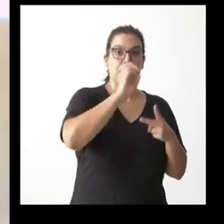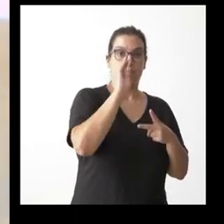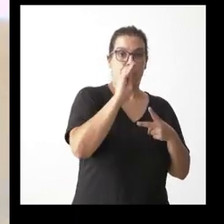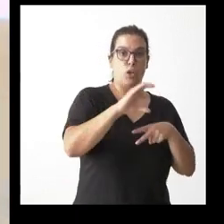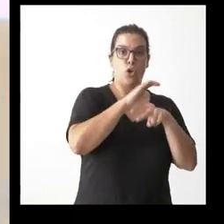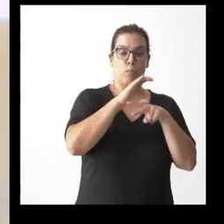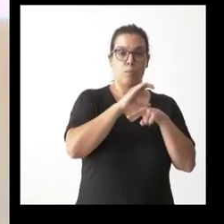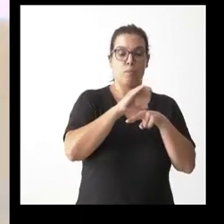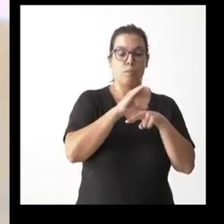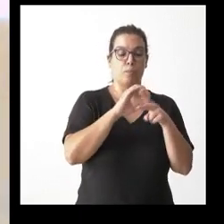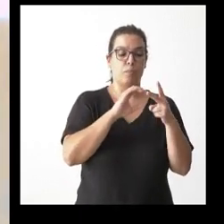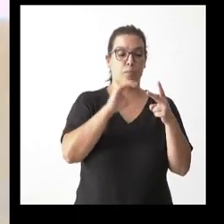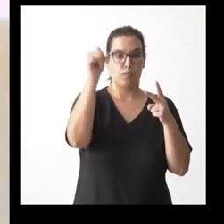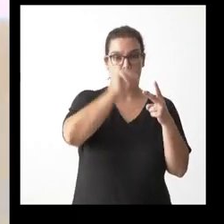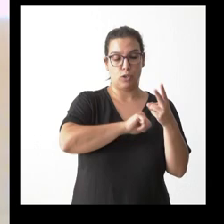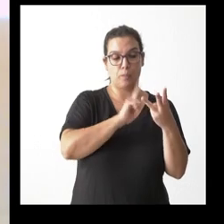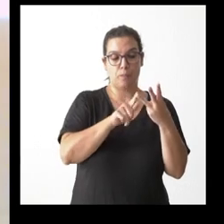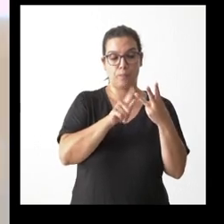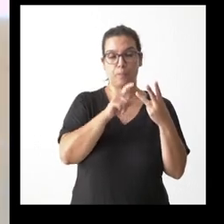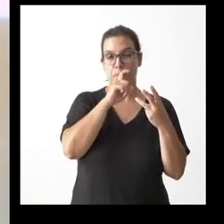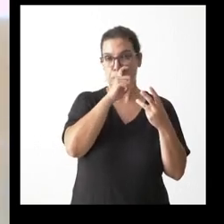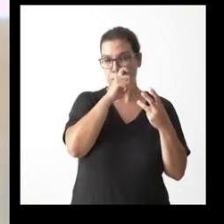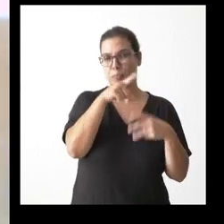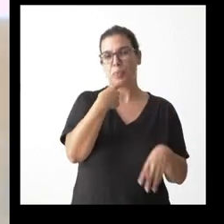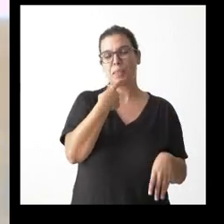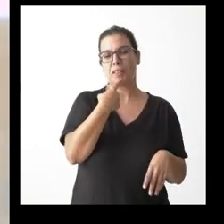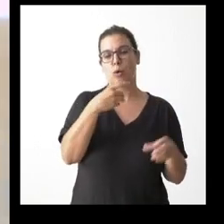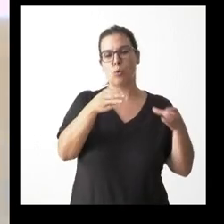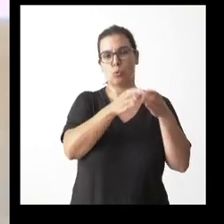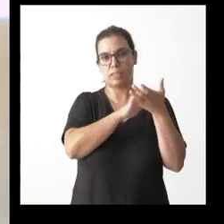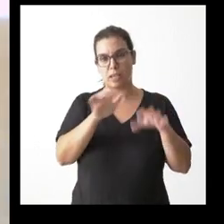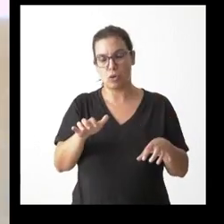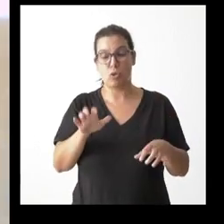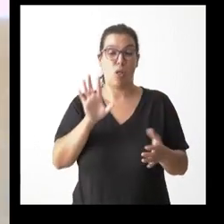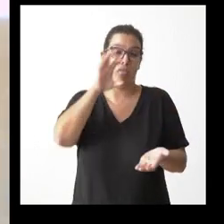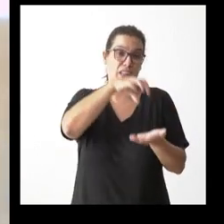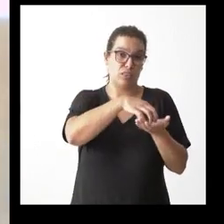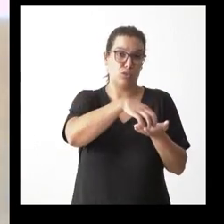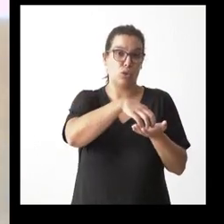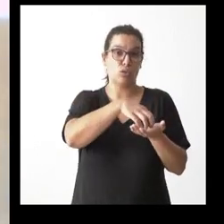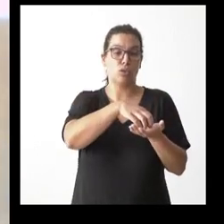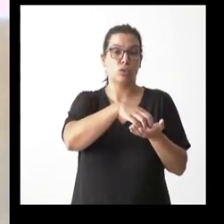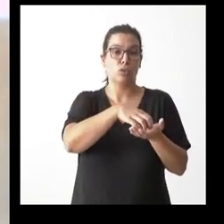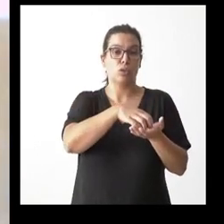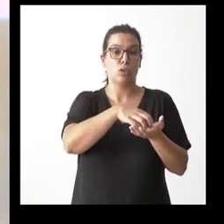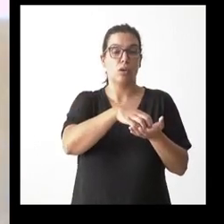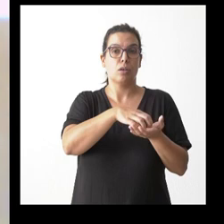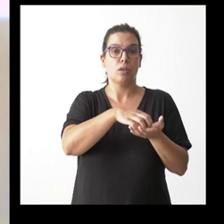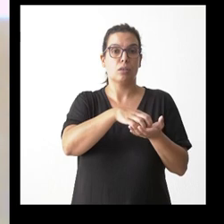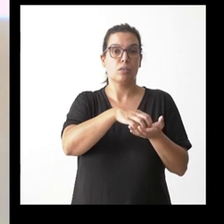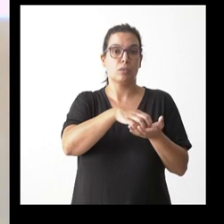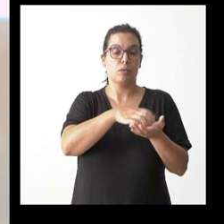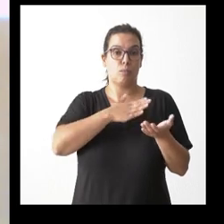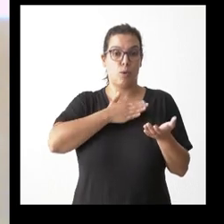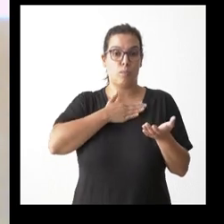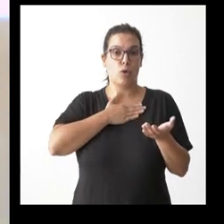dos cuestiones más. Ha dicho que la Junta o los centros de la Junta sí que van a cumplir